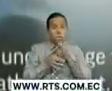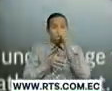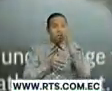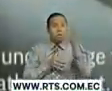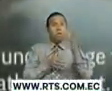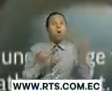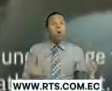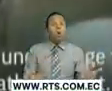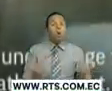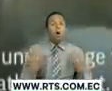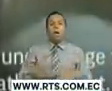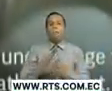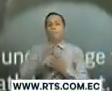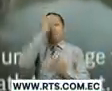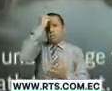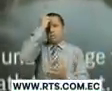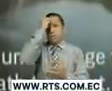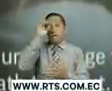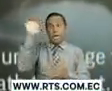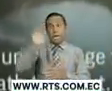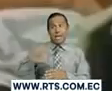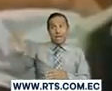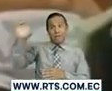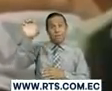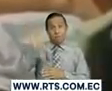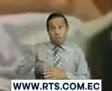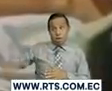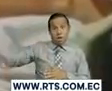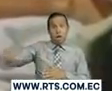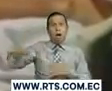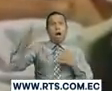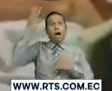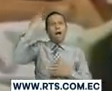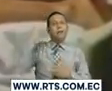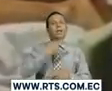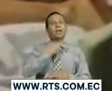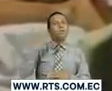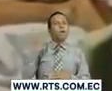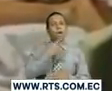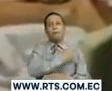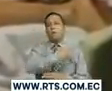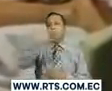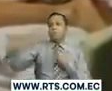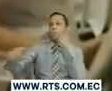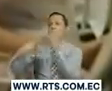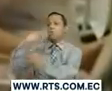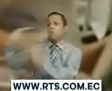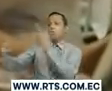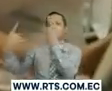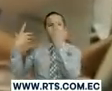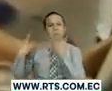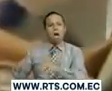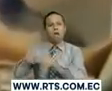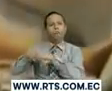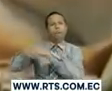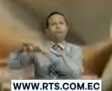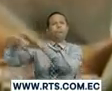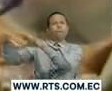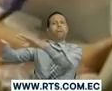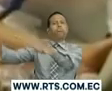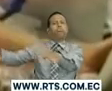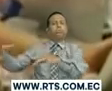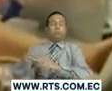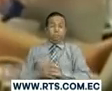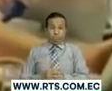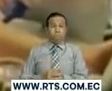llegado a Europa en noviembre del año pasado, según revelaron científicos franceses, luego de investigar miles de radiografías de